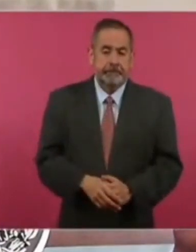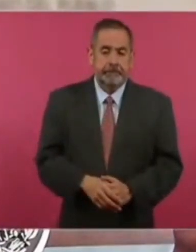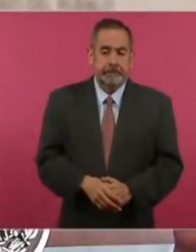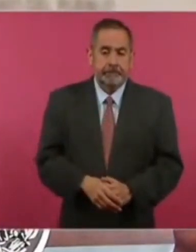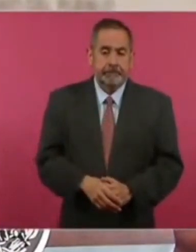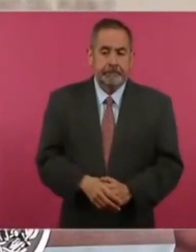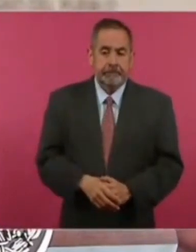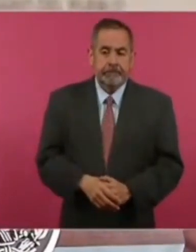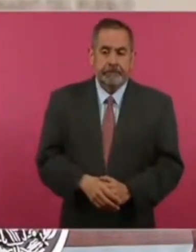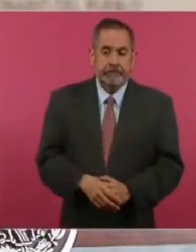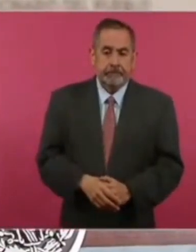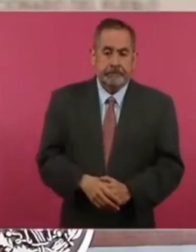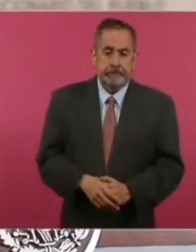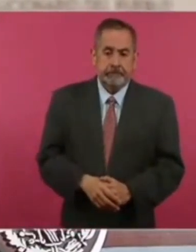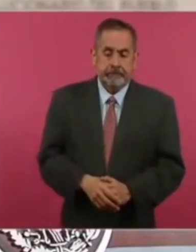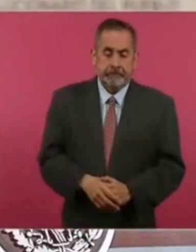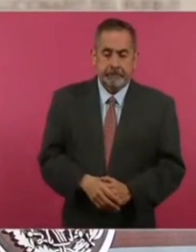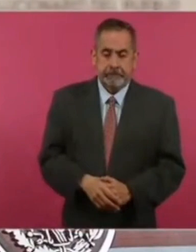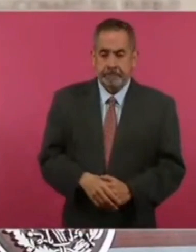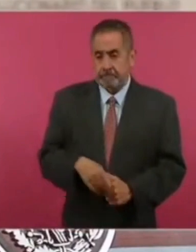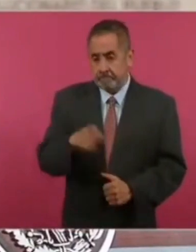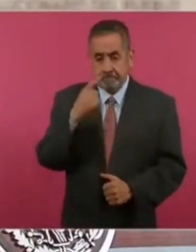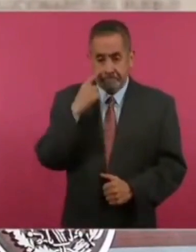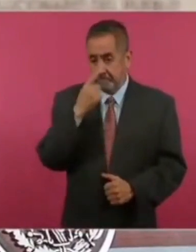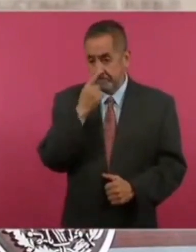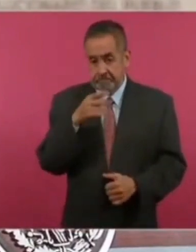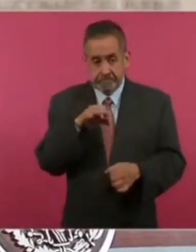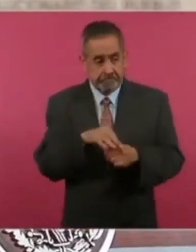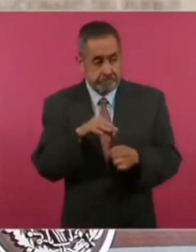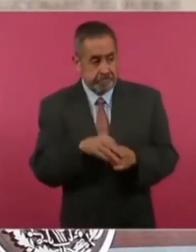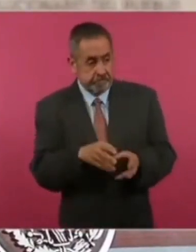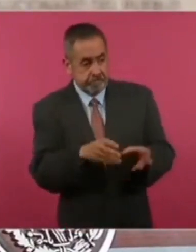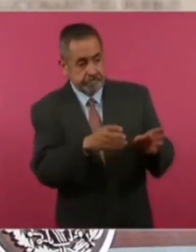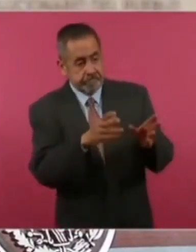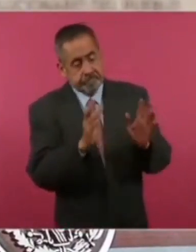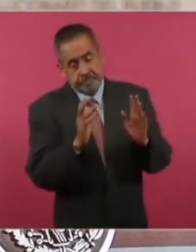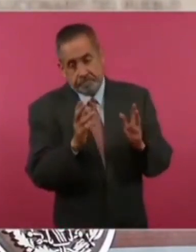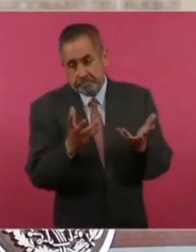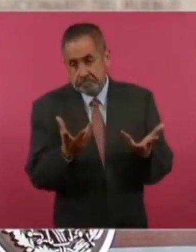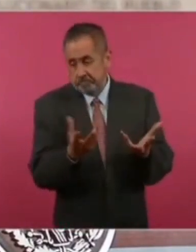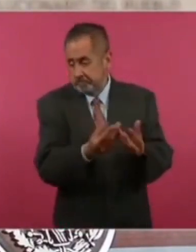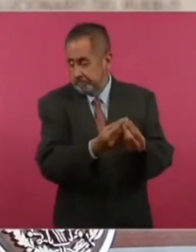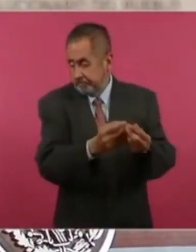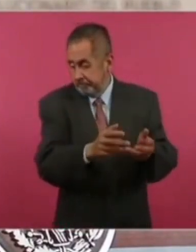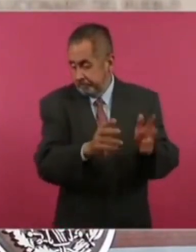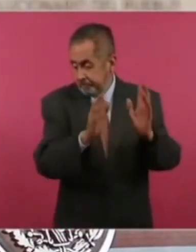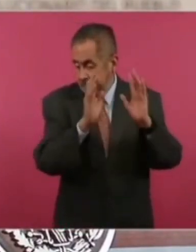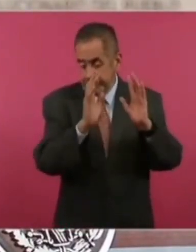por dónde tienes que caminar.